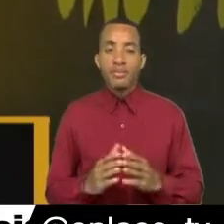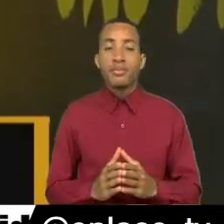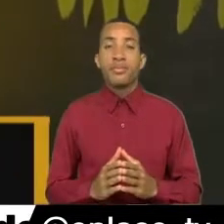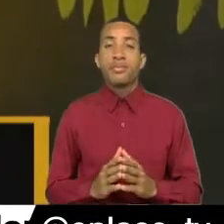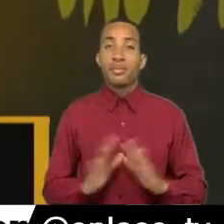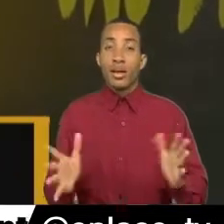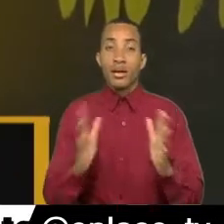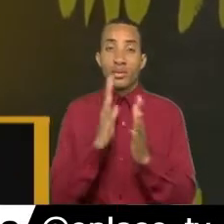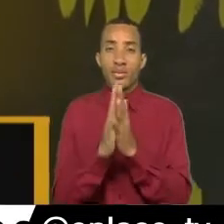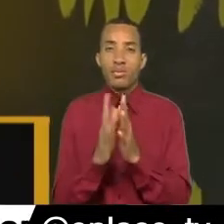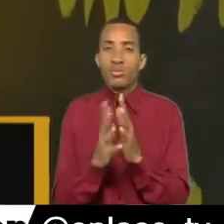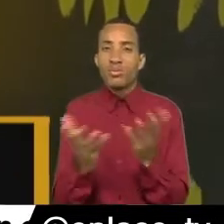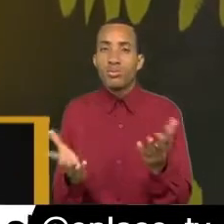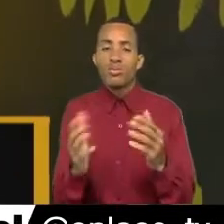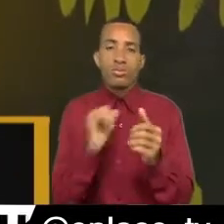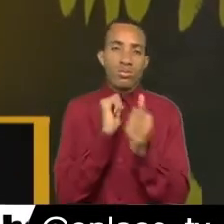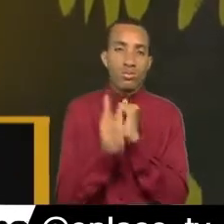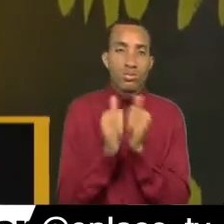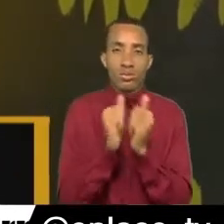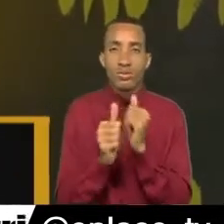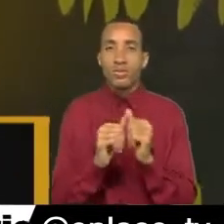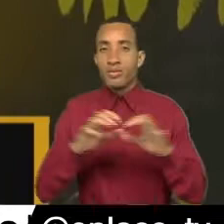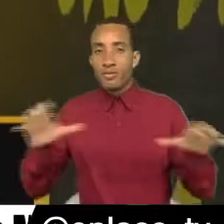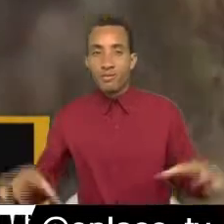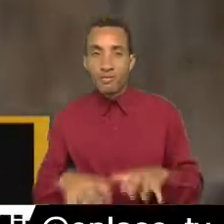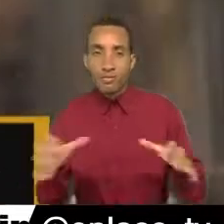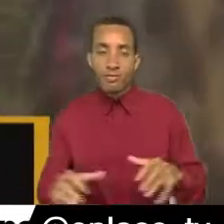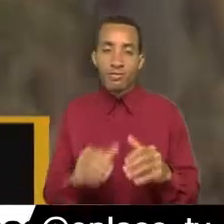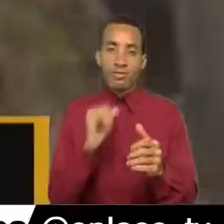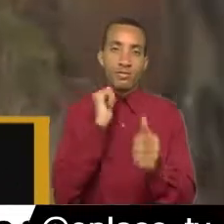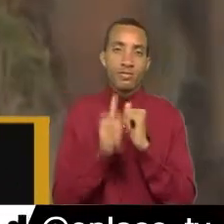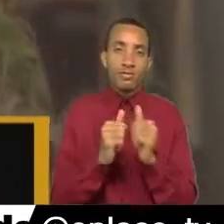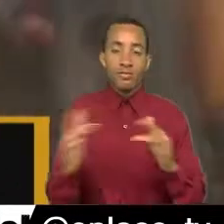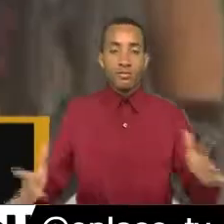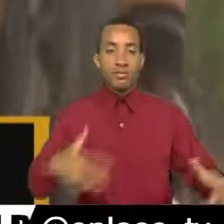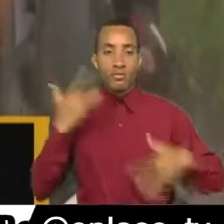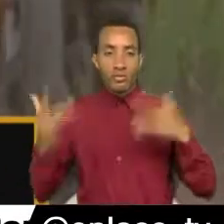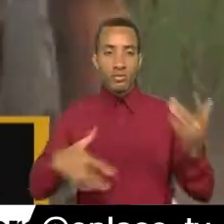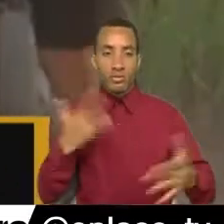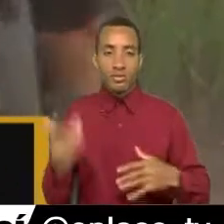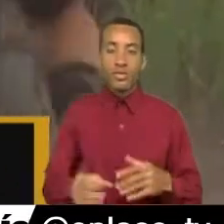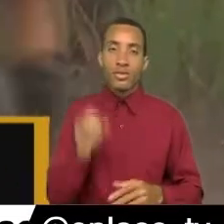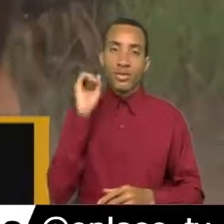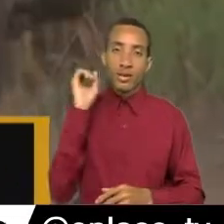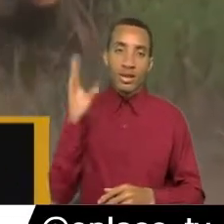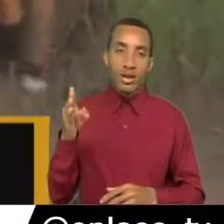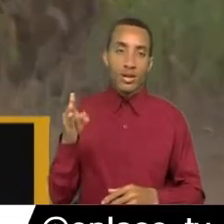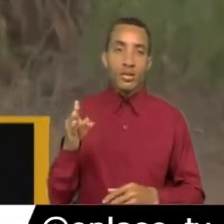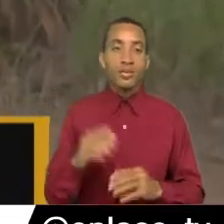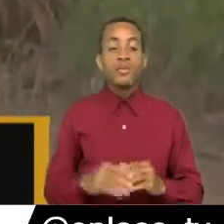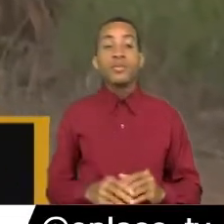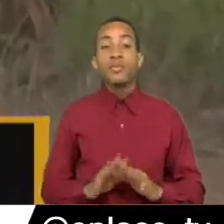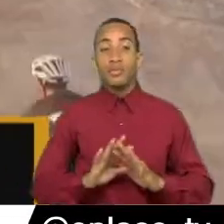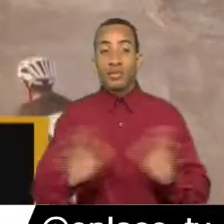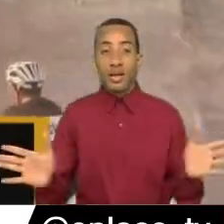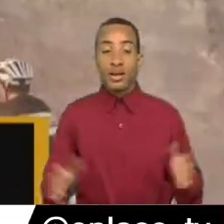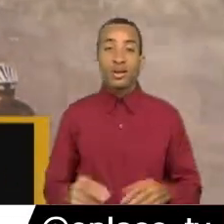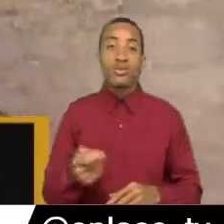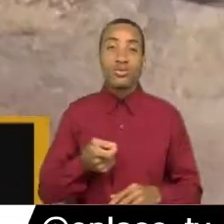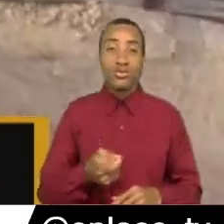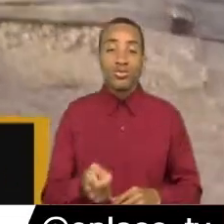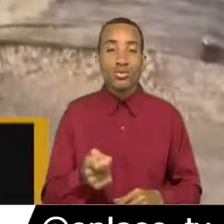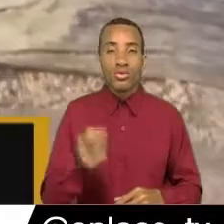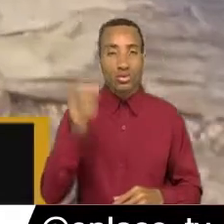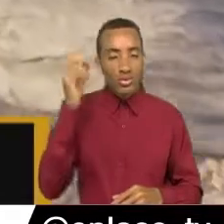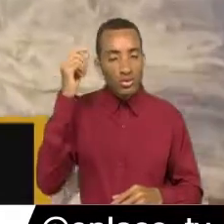podamos relacionar este deporte con actividades deportivas y recreativas en la sede campestre. Para el mes de noviembre hay previsto un ciclo paseo y en el año próximo